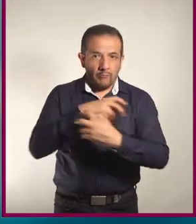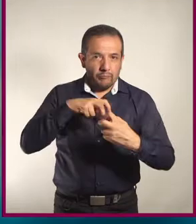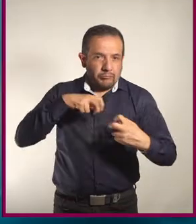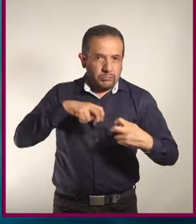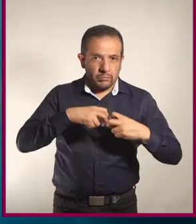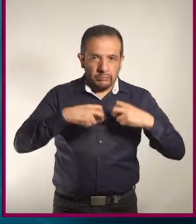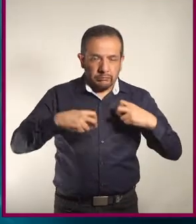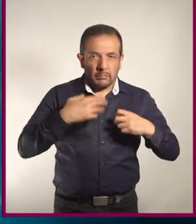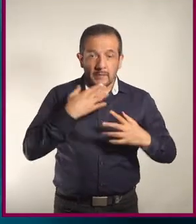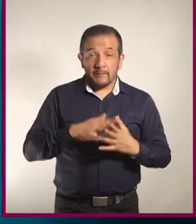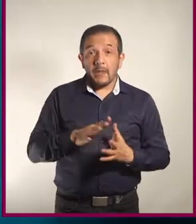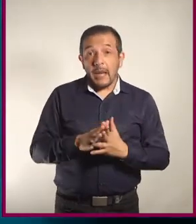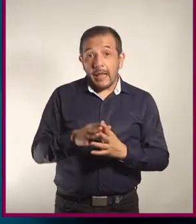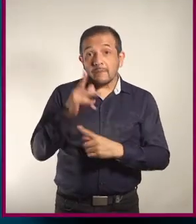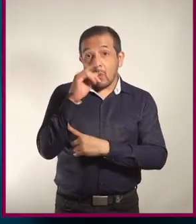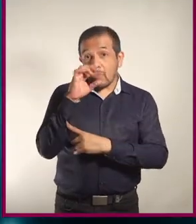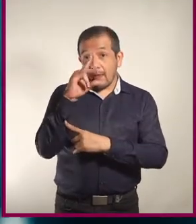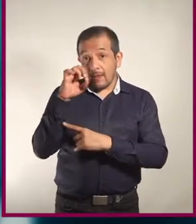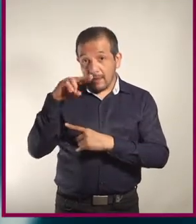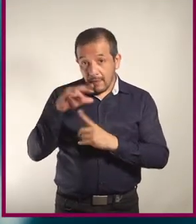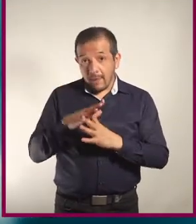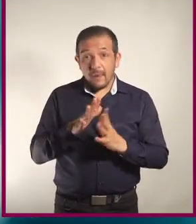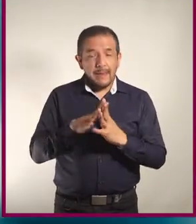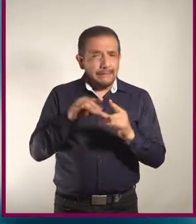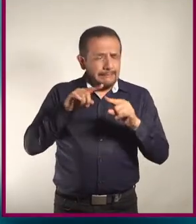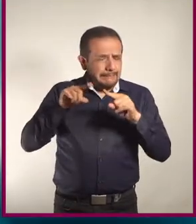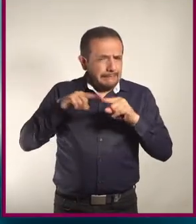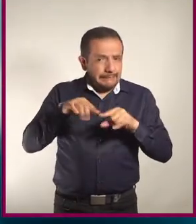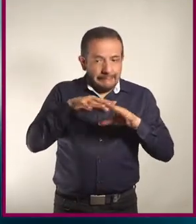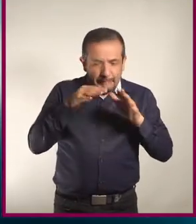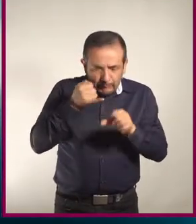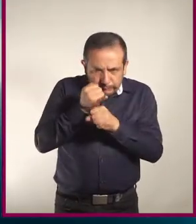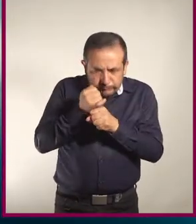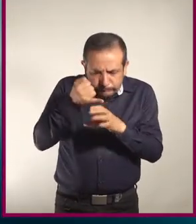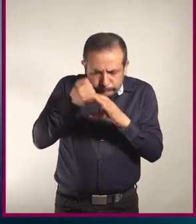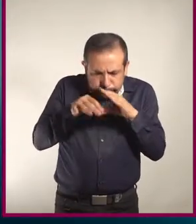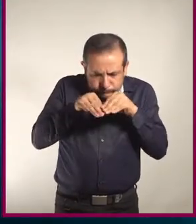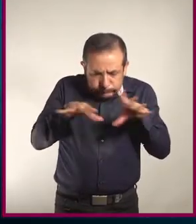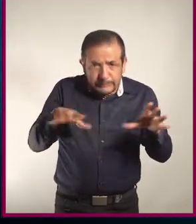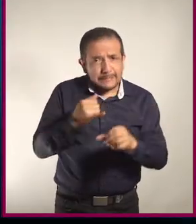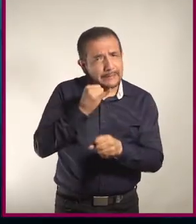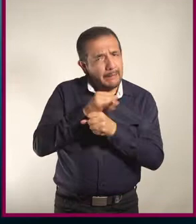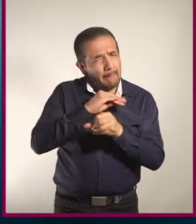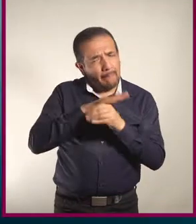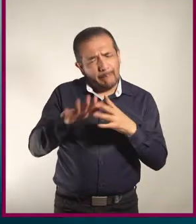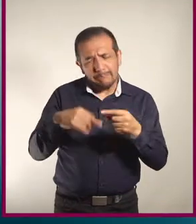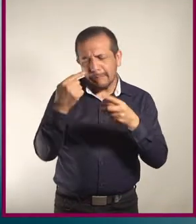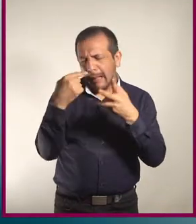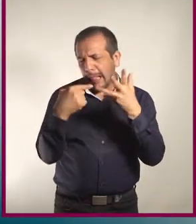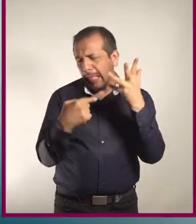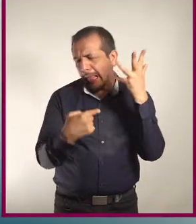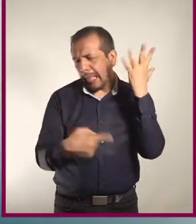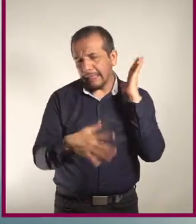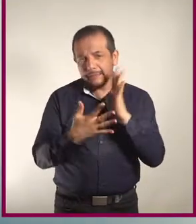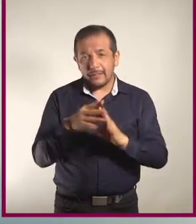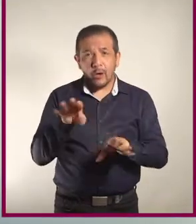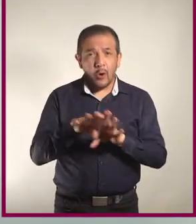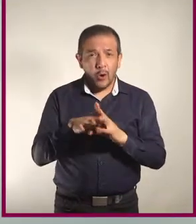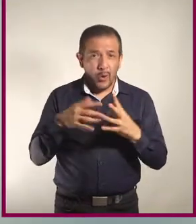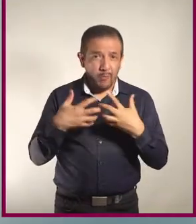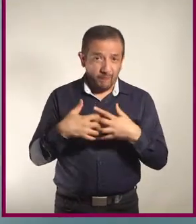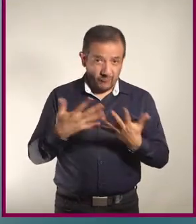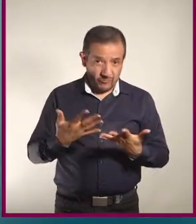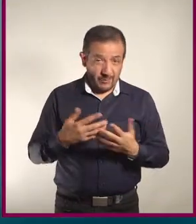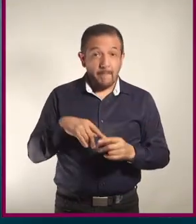Debido a la complejidad de las proteínas, su campo de estudio es muy extenso y resulta imposible enumerar la totalidad de